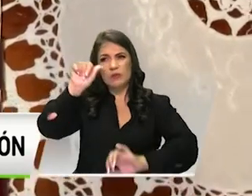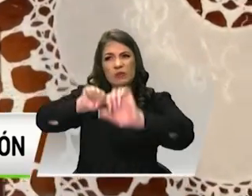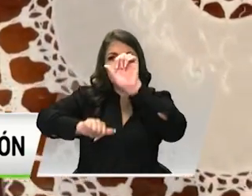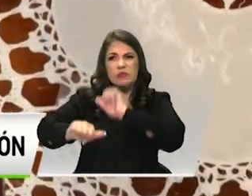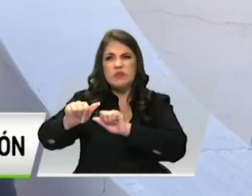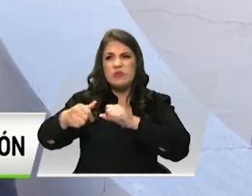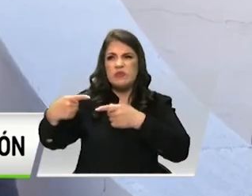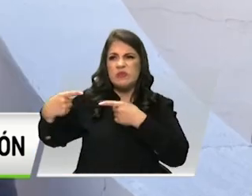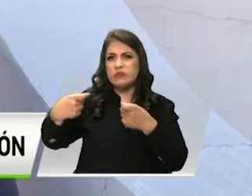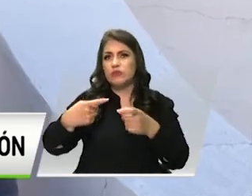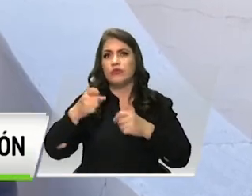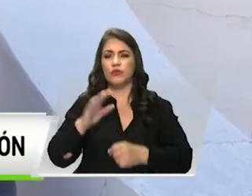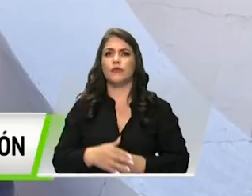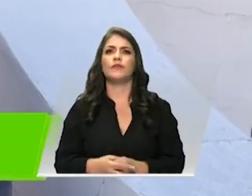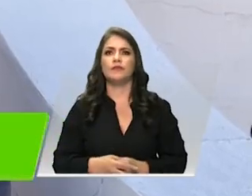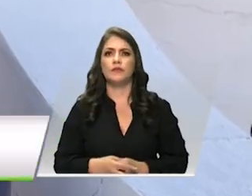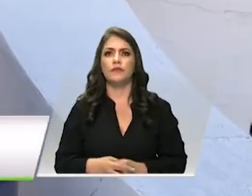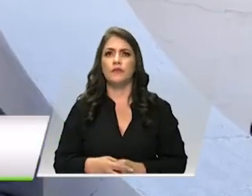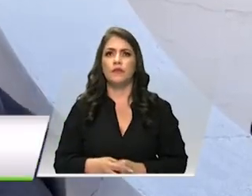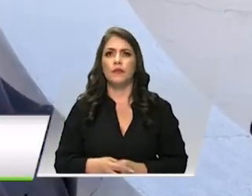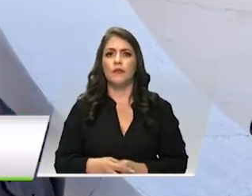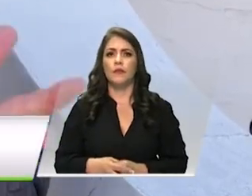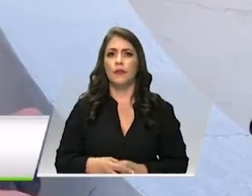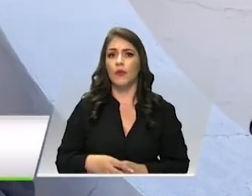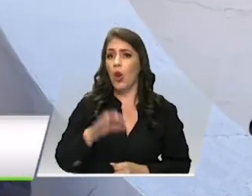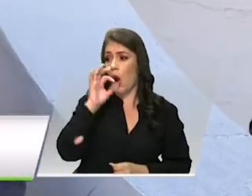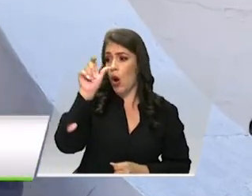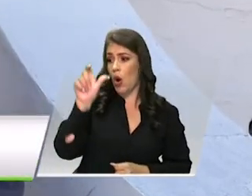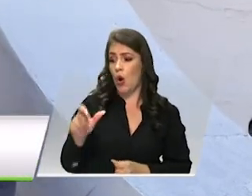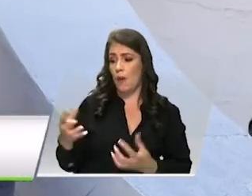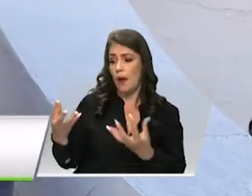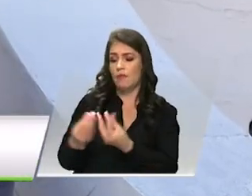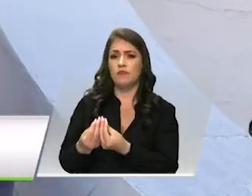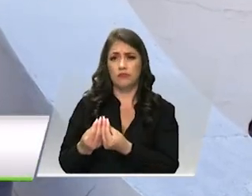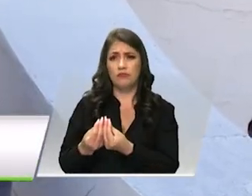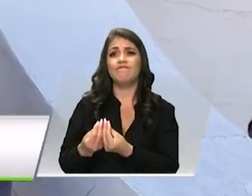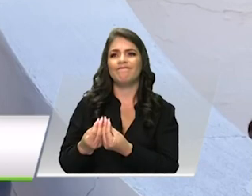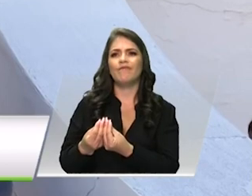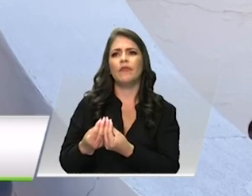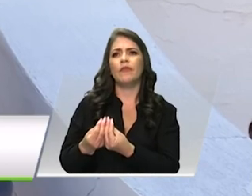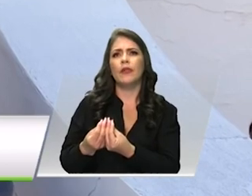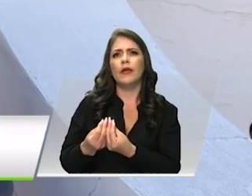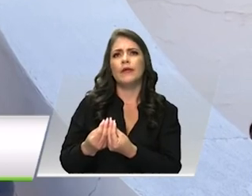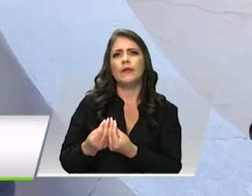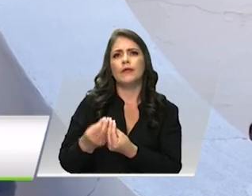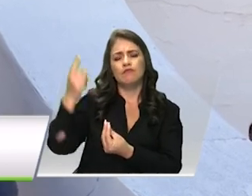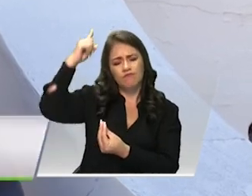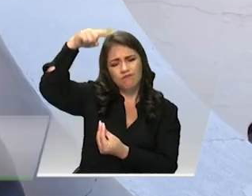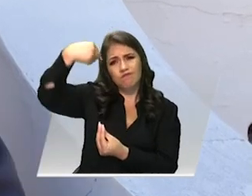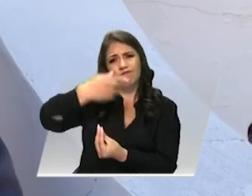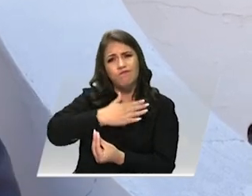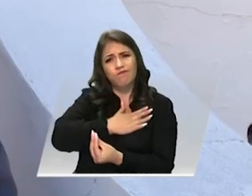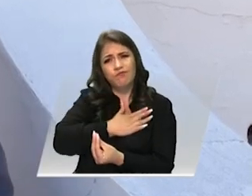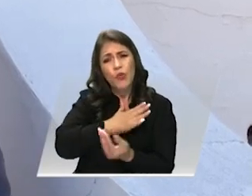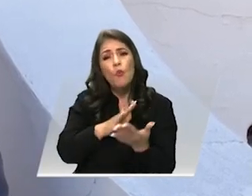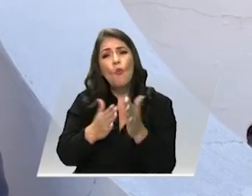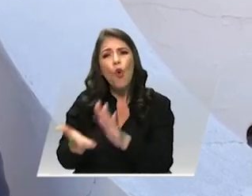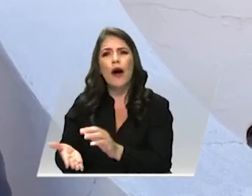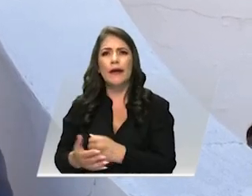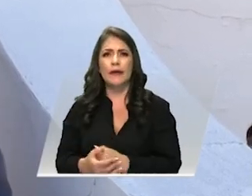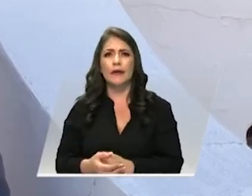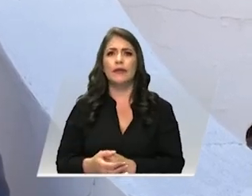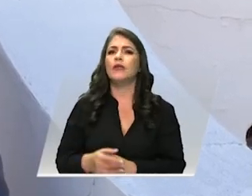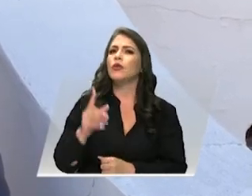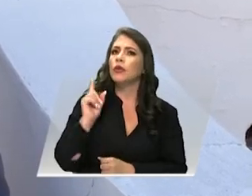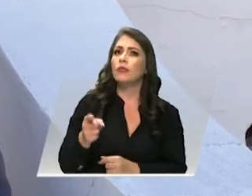Península Ibérica. Jesús Aníbal entra en este grupo de mártires. De hecho, que está en la historia que cuando